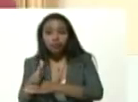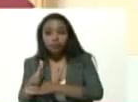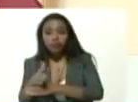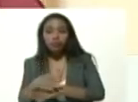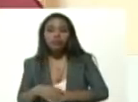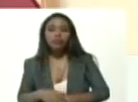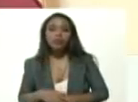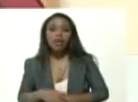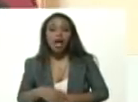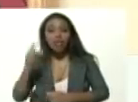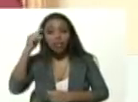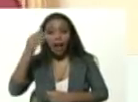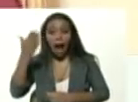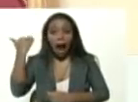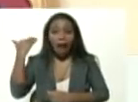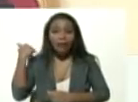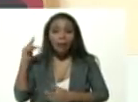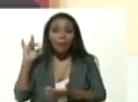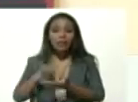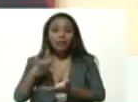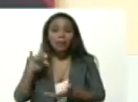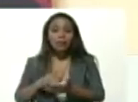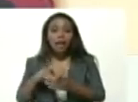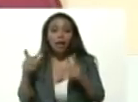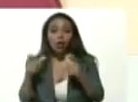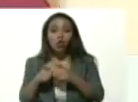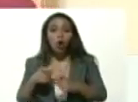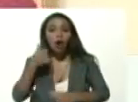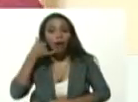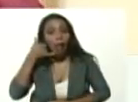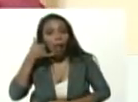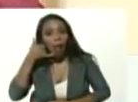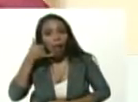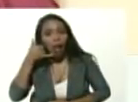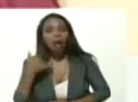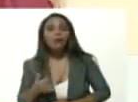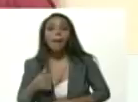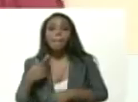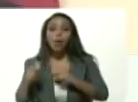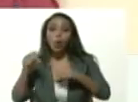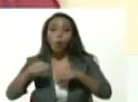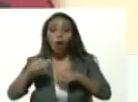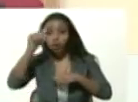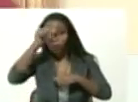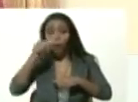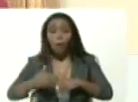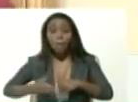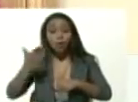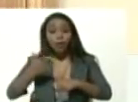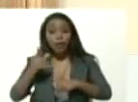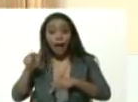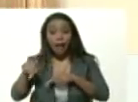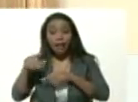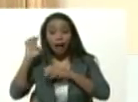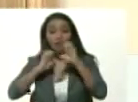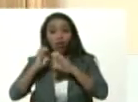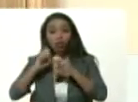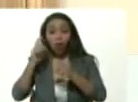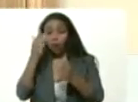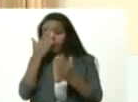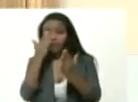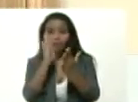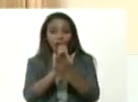Los días anteriores participé de la reunión por teléfono, pero hoy domingo me pareció importante para hacer esta evaluación en vivo y